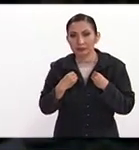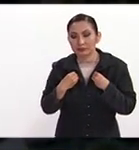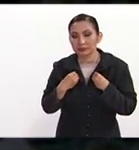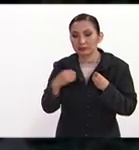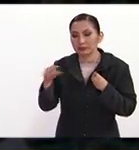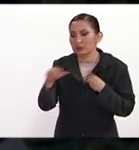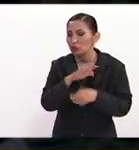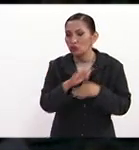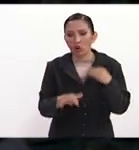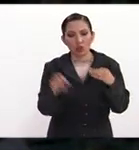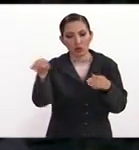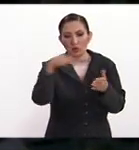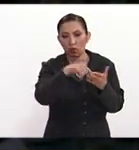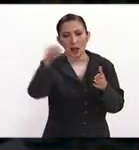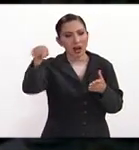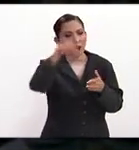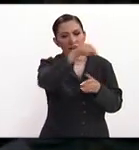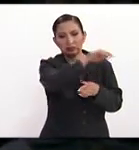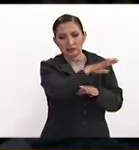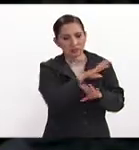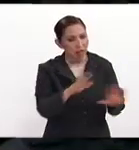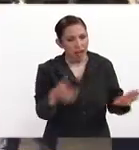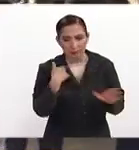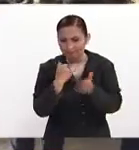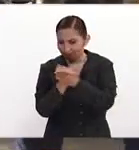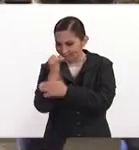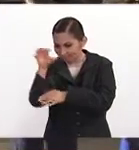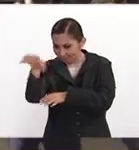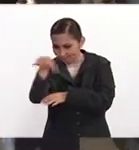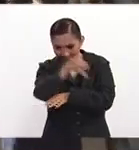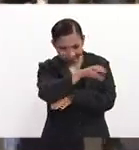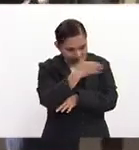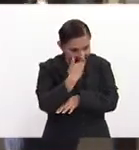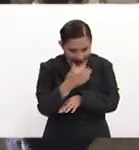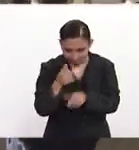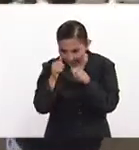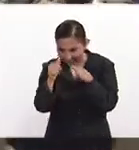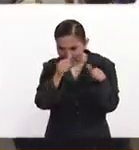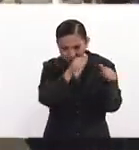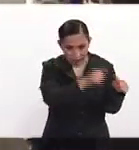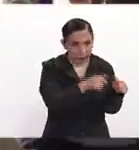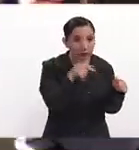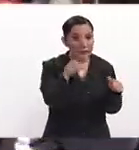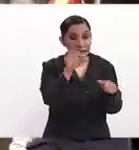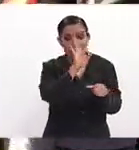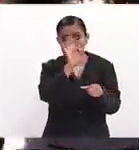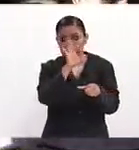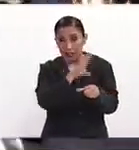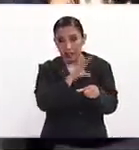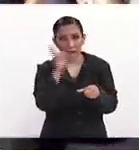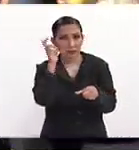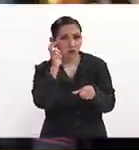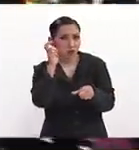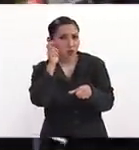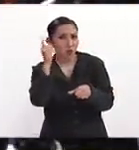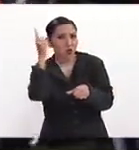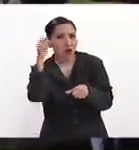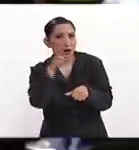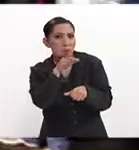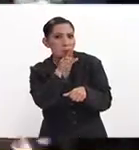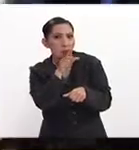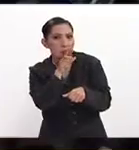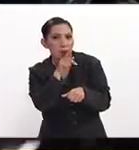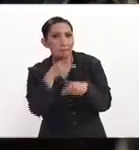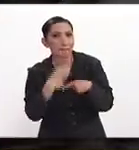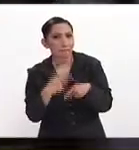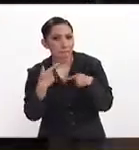vida, ¿no? Todos estos sitios están ya bien definidos y planteados. Si me permite, había escuchado también una preocupación